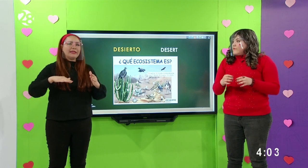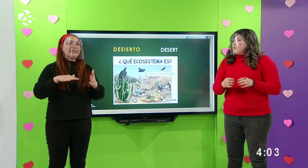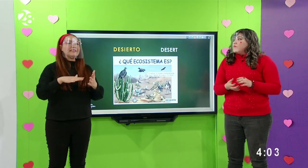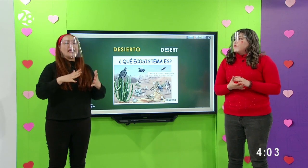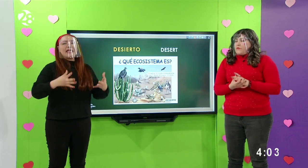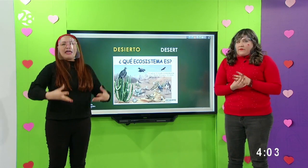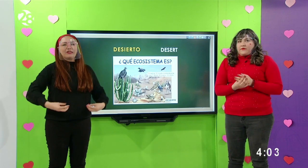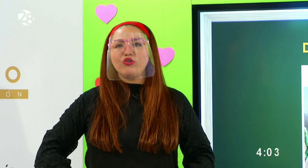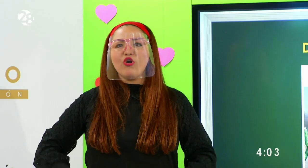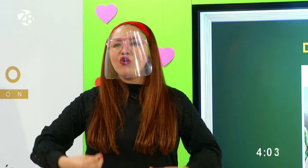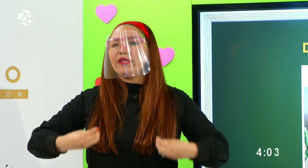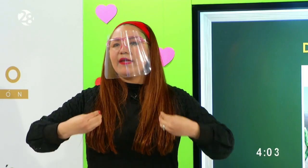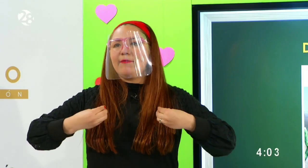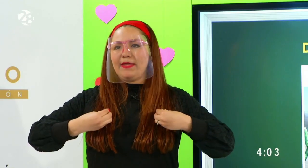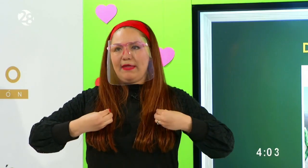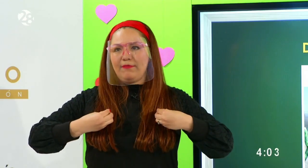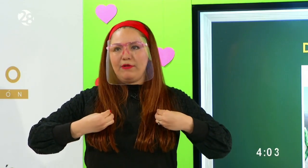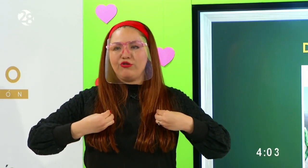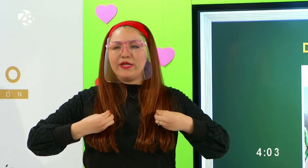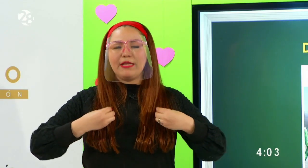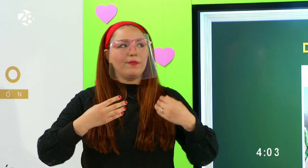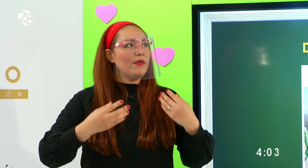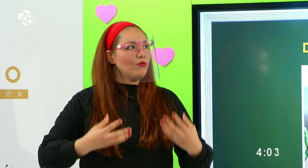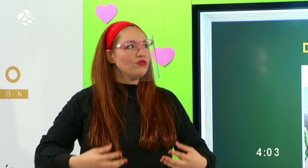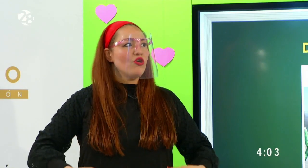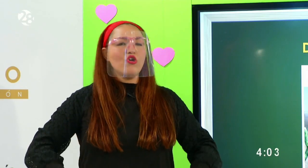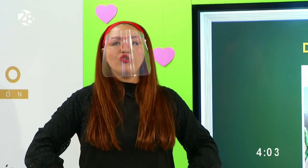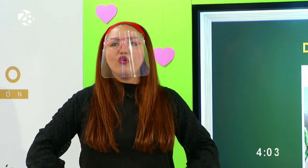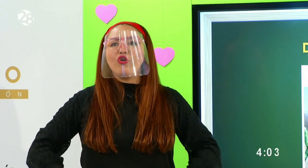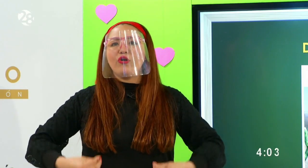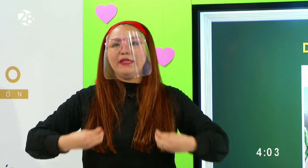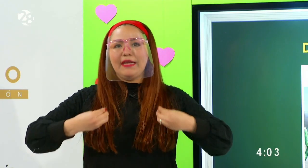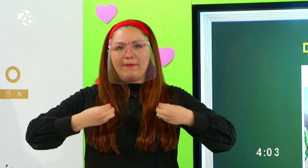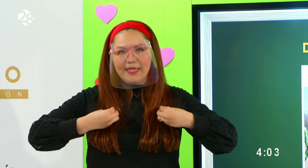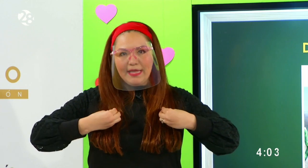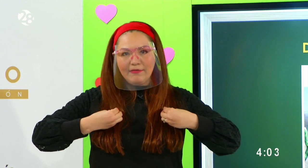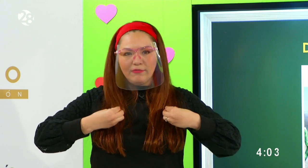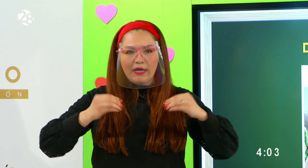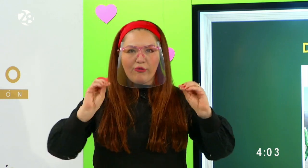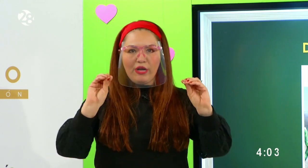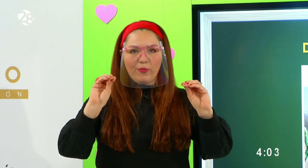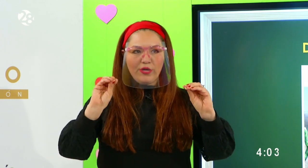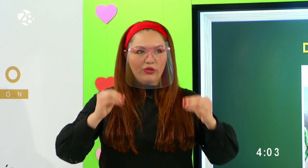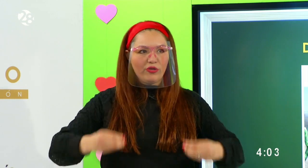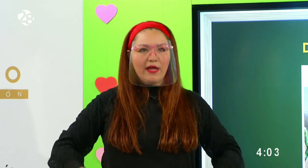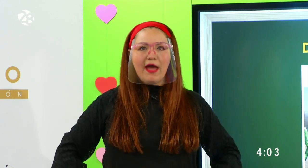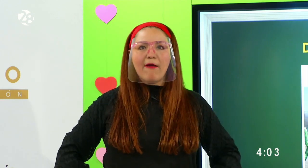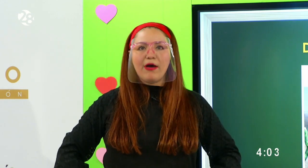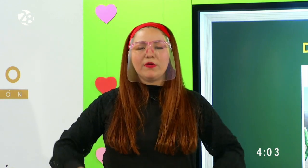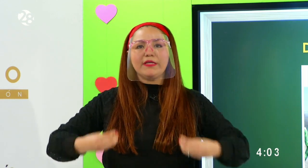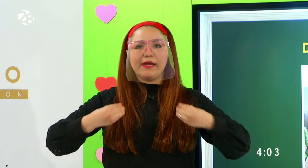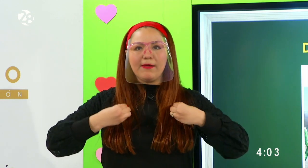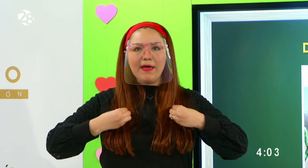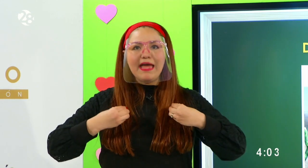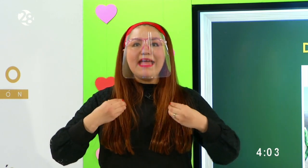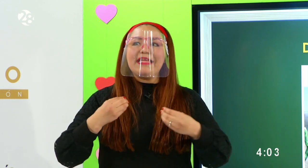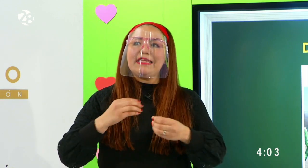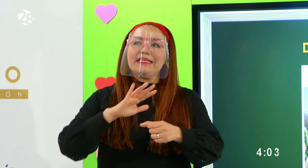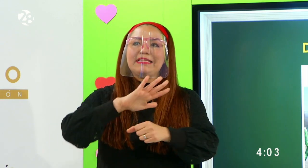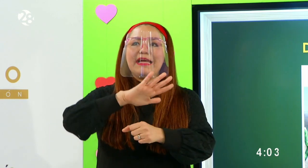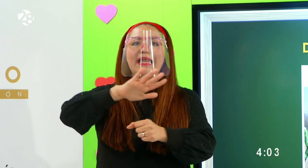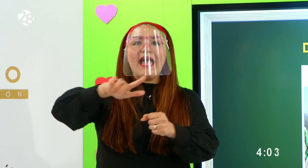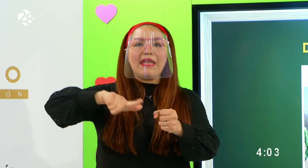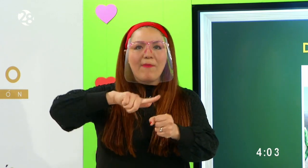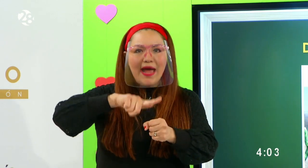explicamos antes. Es todo lo que tiene vida. Los seres vivos, todo lo que tiene vida, con el puñito de abajo hacia arriba,